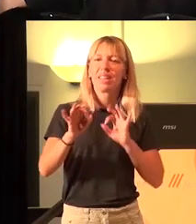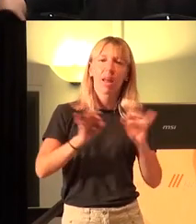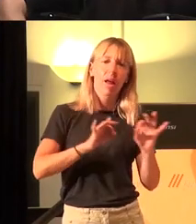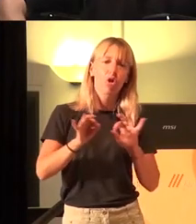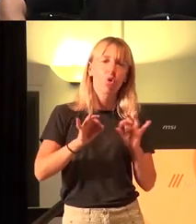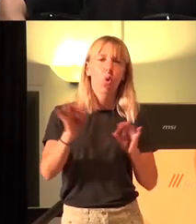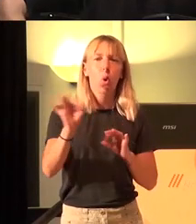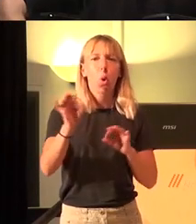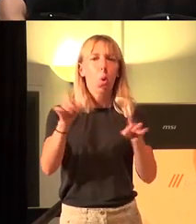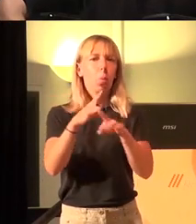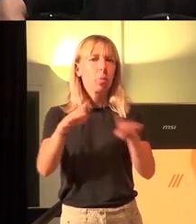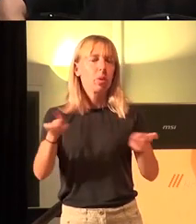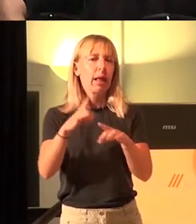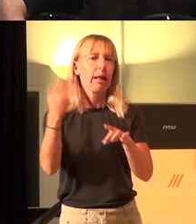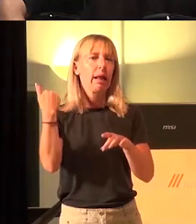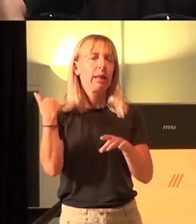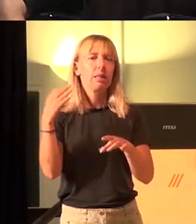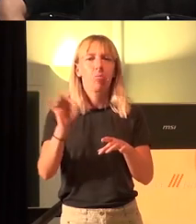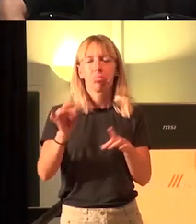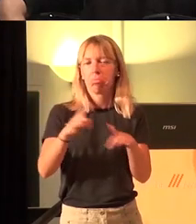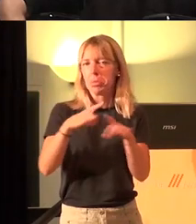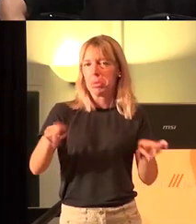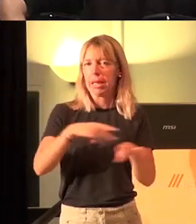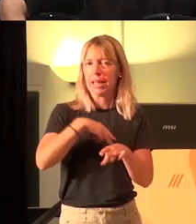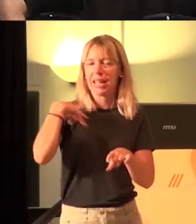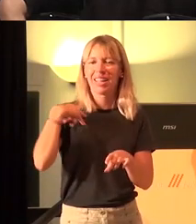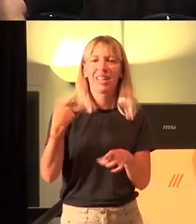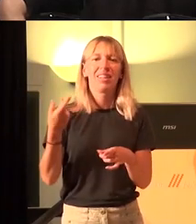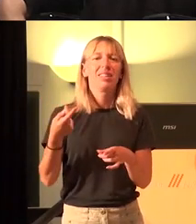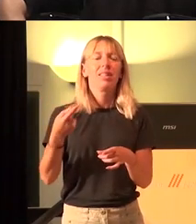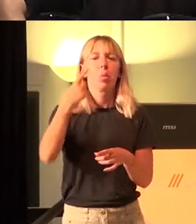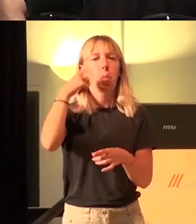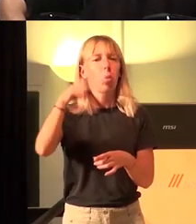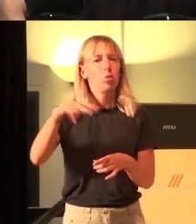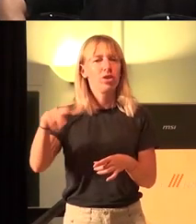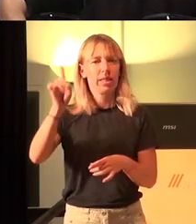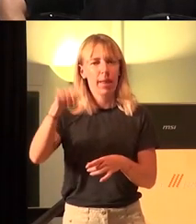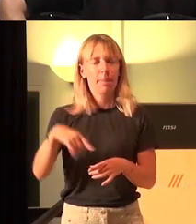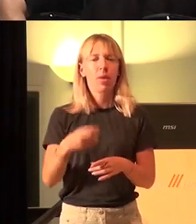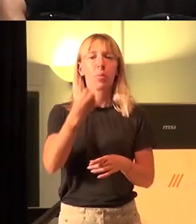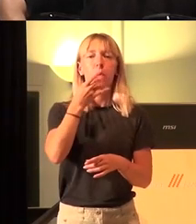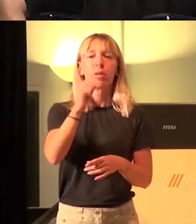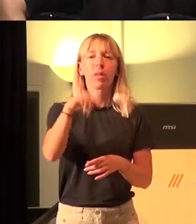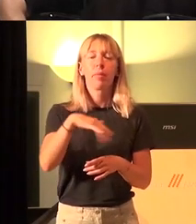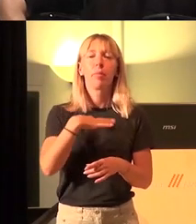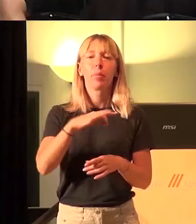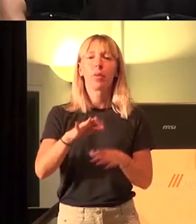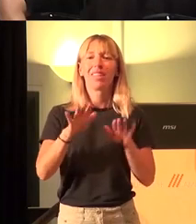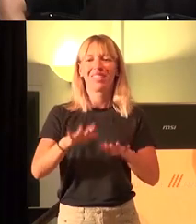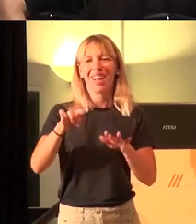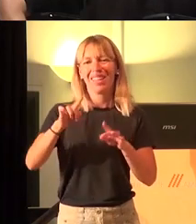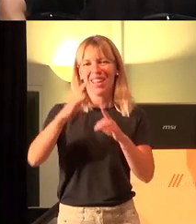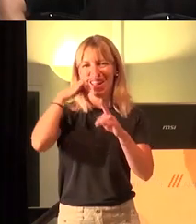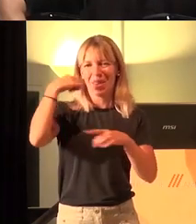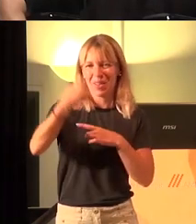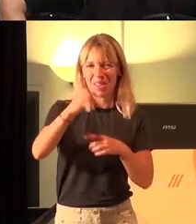teatro, de música clásica, bueno, de música y de museos, y bueno, poder estar aquí el próximo